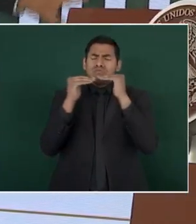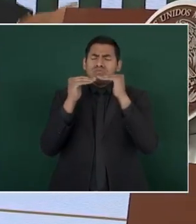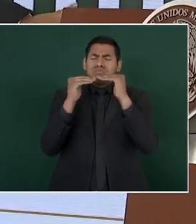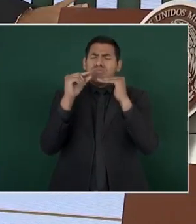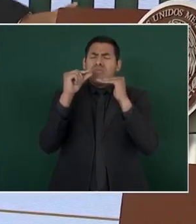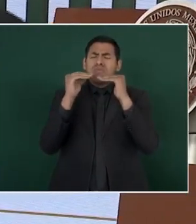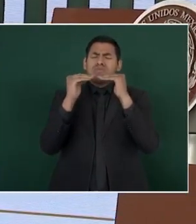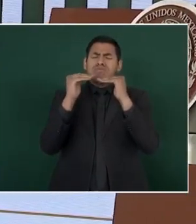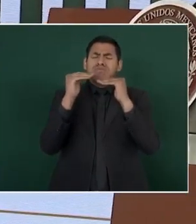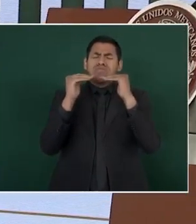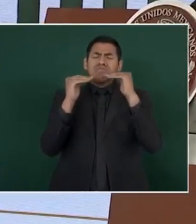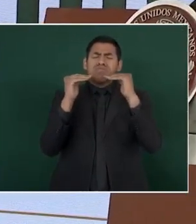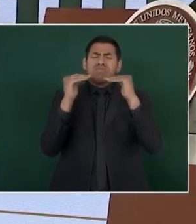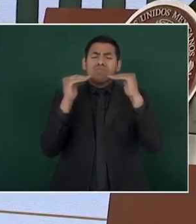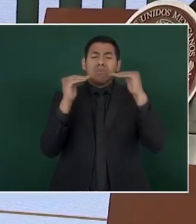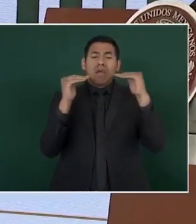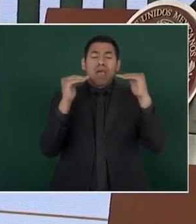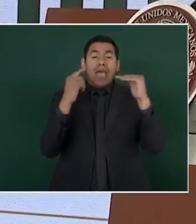Y ya en el 22